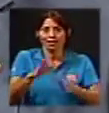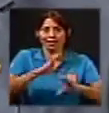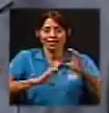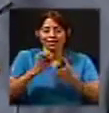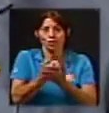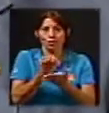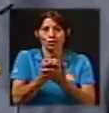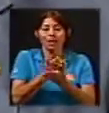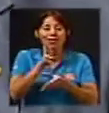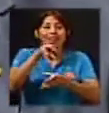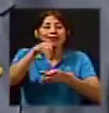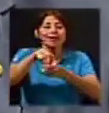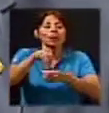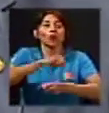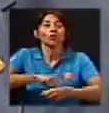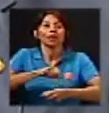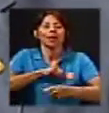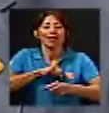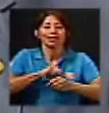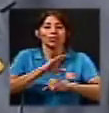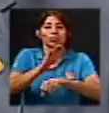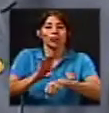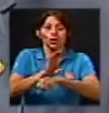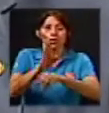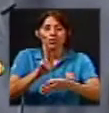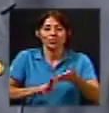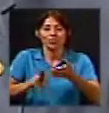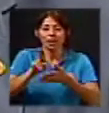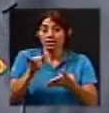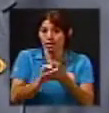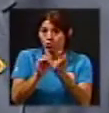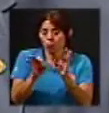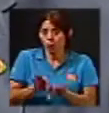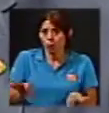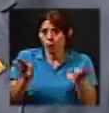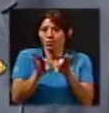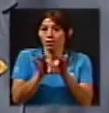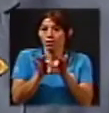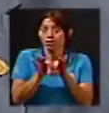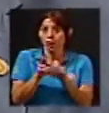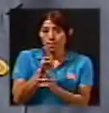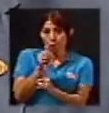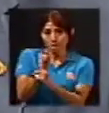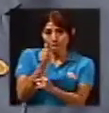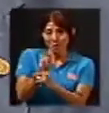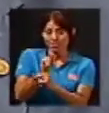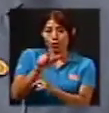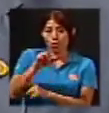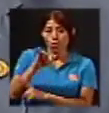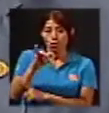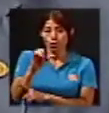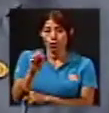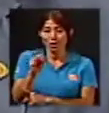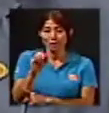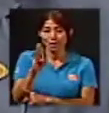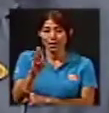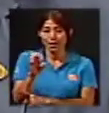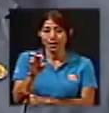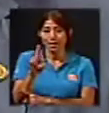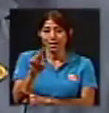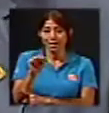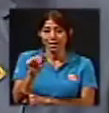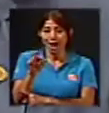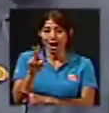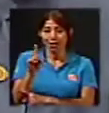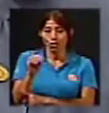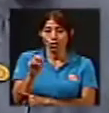a nivel del Consejo Universitario. Y esto es muy importante porque el mismo Luis Bernardo Villalobos, que ha sido un compañero que usted ha traído aquí muchas